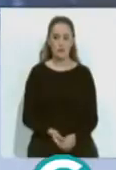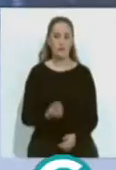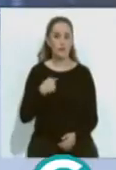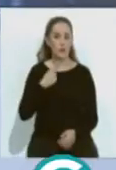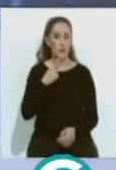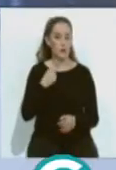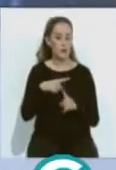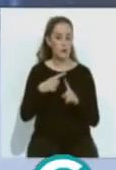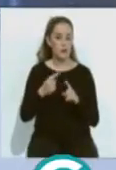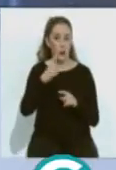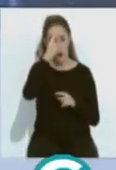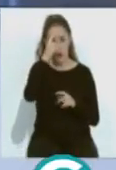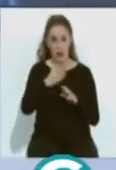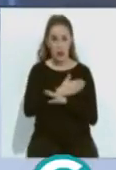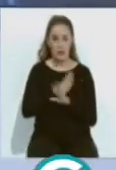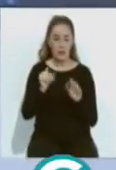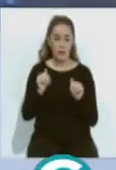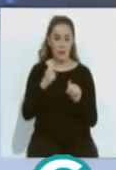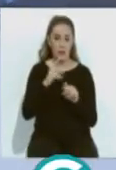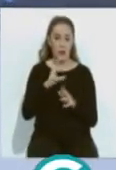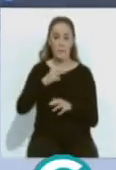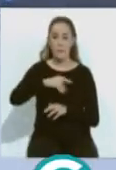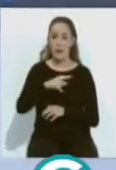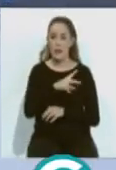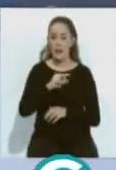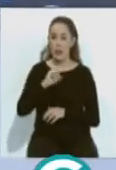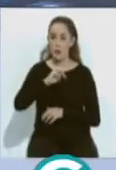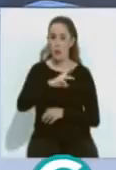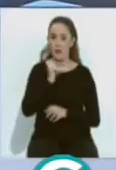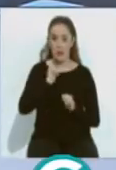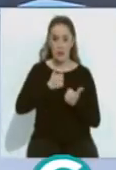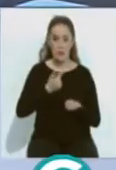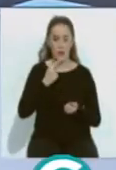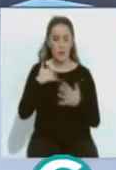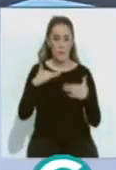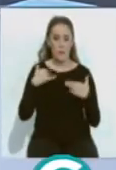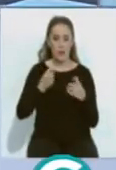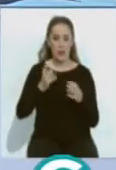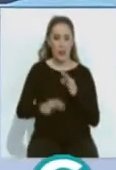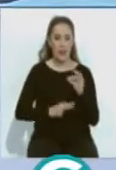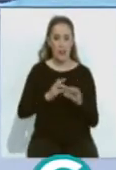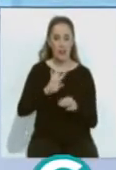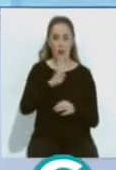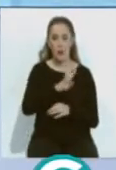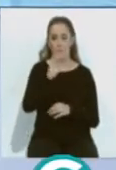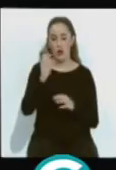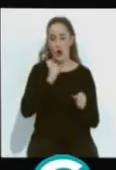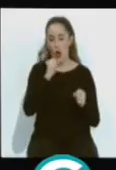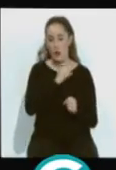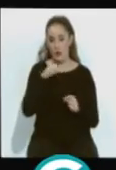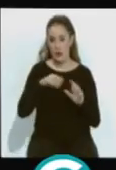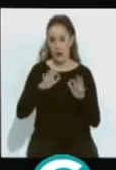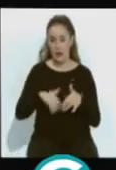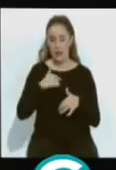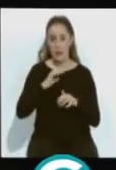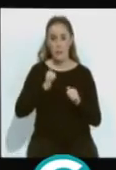Y un apunte cultural antes de despedirnos. Miguel Poveda triunfa en el arranque este miércoles de su ciclo de 4 conciertos en